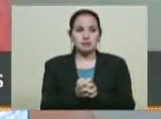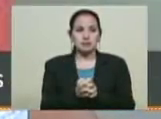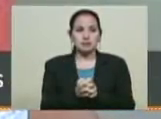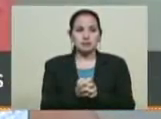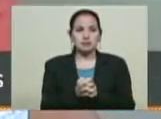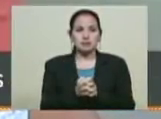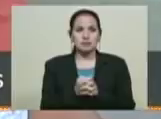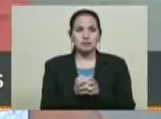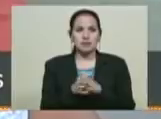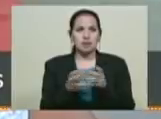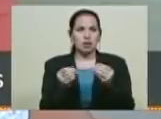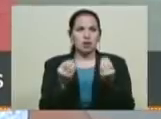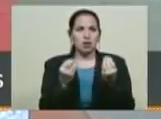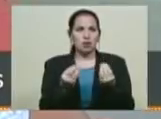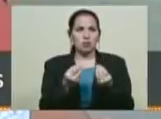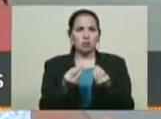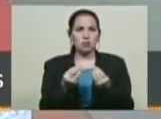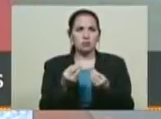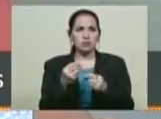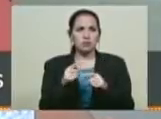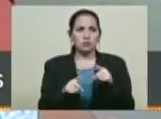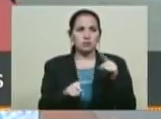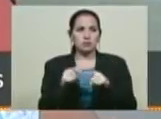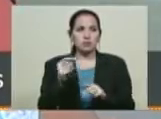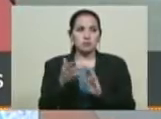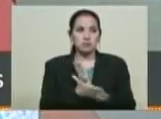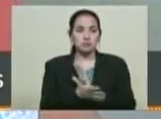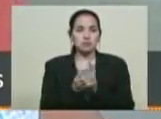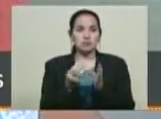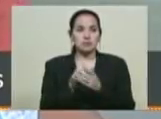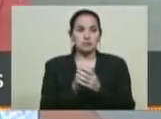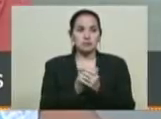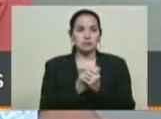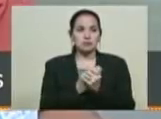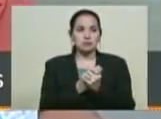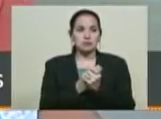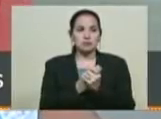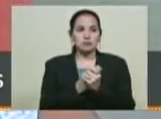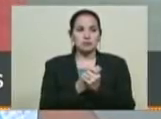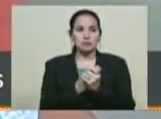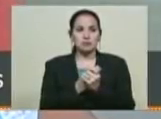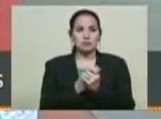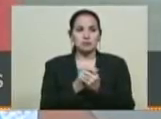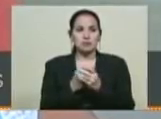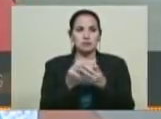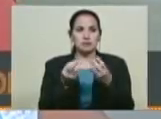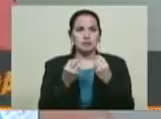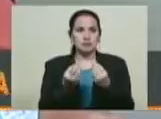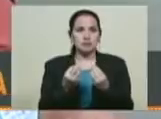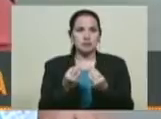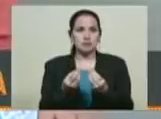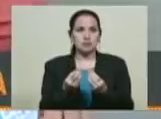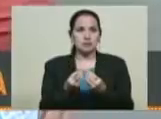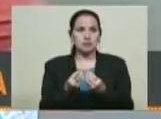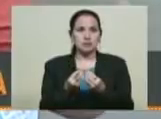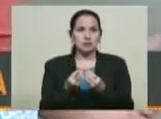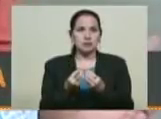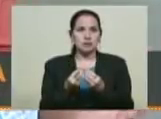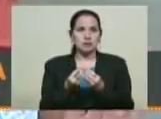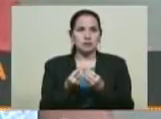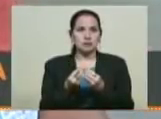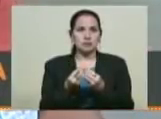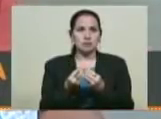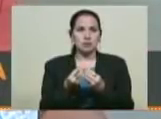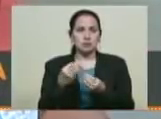empezamos a estudiar, encontramos soluciones donde otros no las ven. Así y con es. La creación de la industria nacional del agua y otras expectativas que